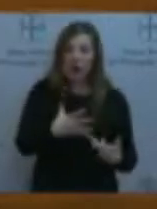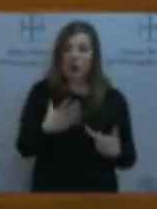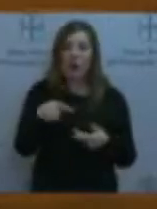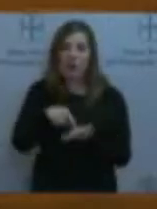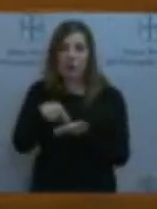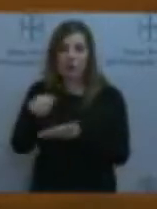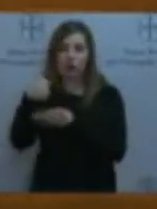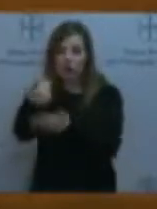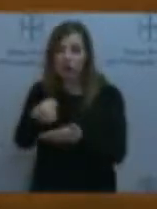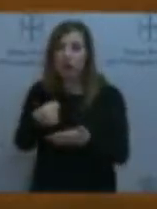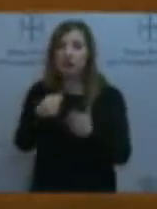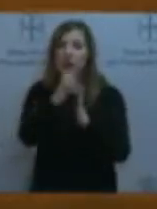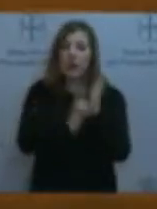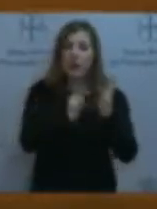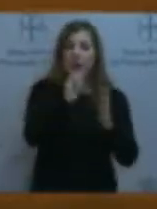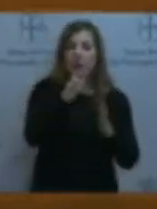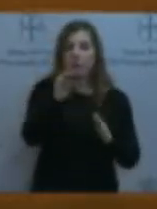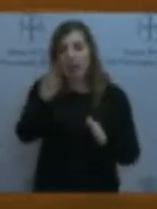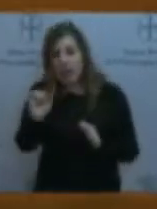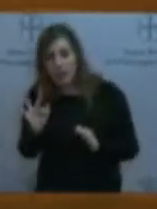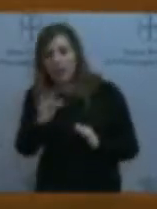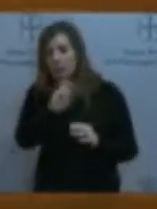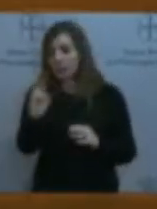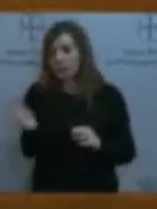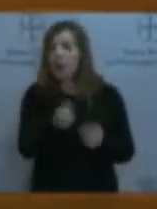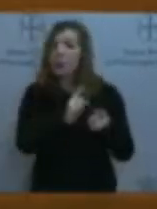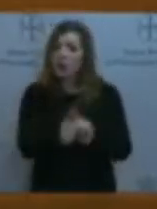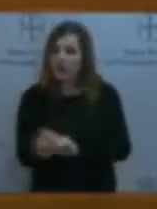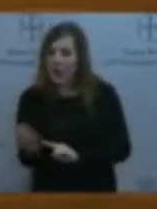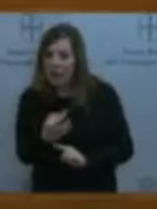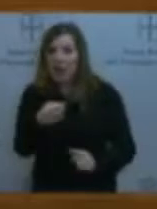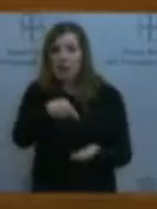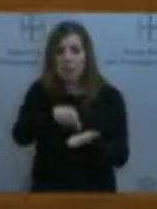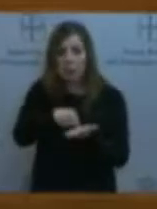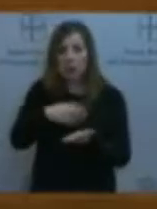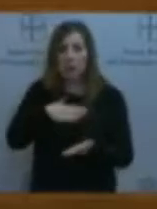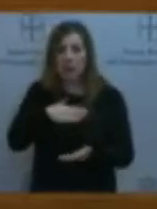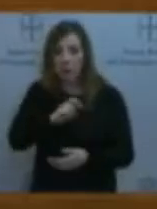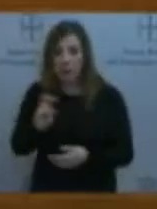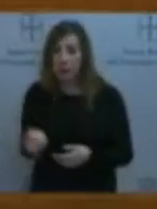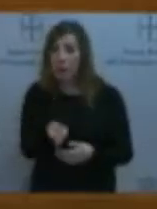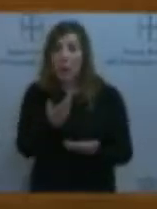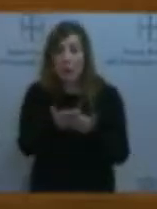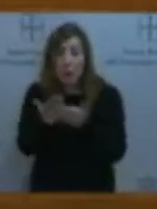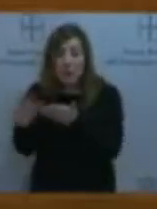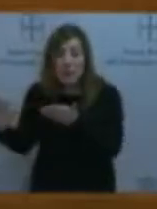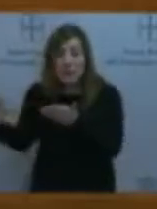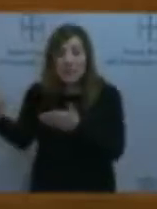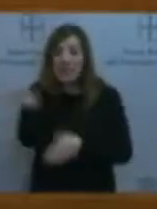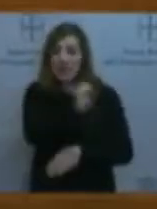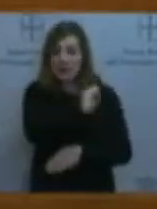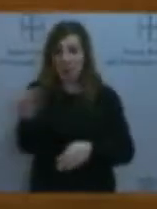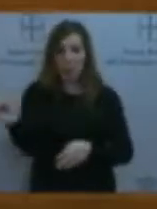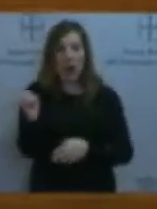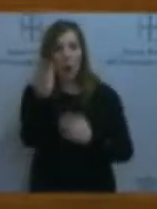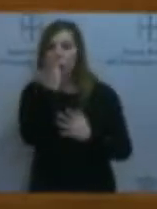reducir el IRPF para la mayoría social pero aumentar los últimos tramos, modificar el impuesto de patrimonio. Ninguna de esas propuestas pues resultó